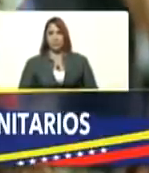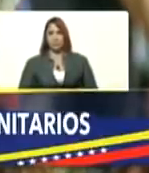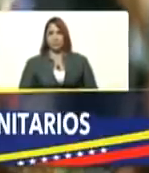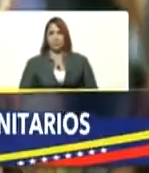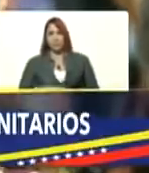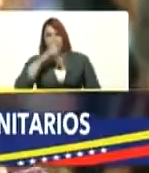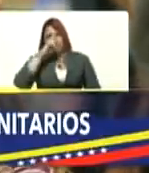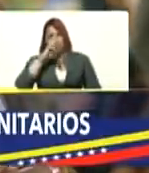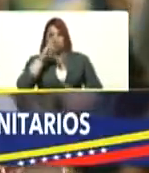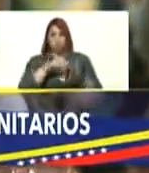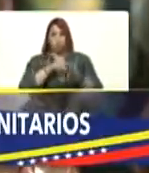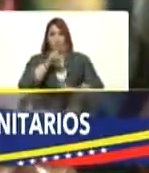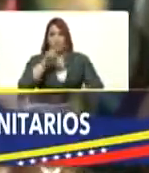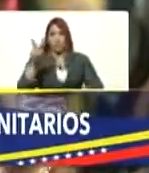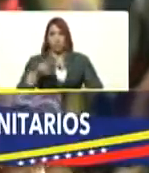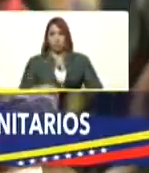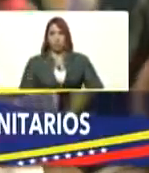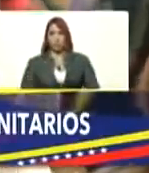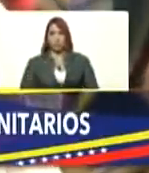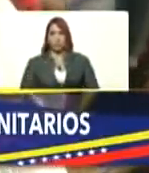del año 2022,